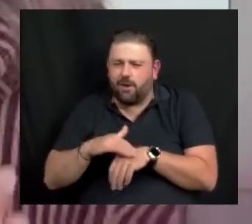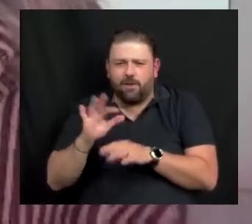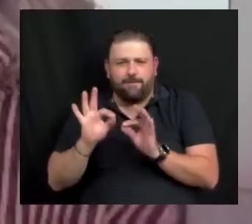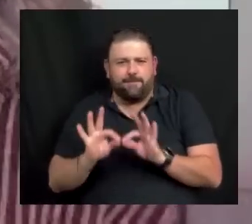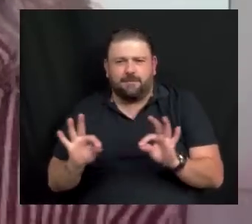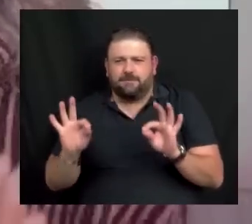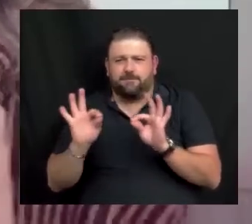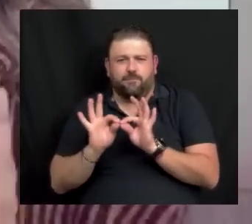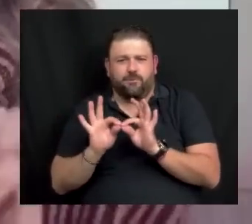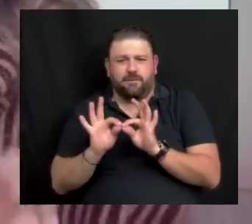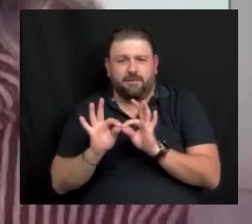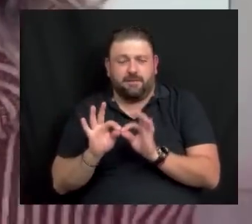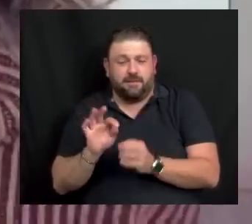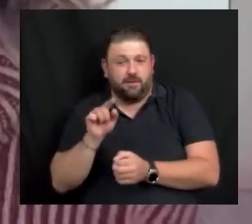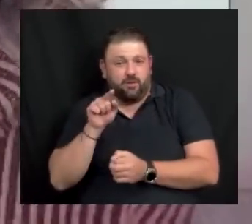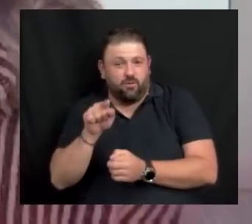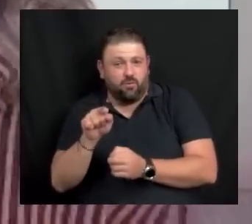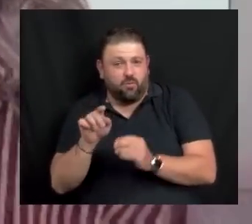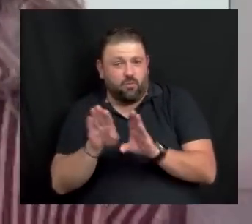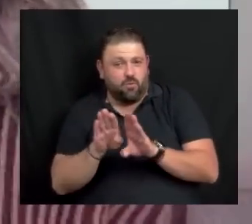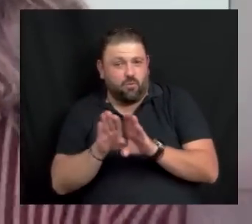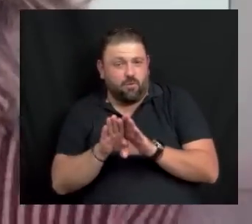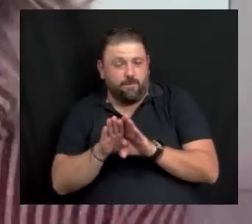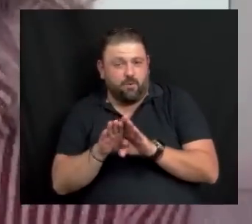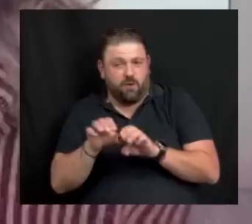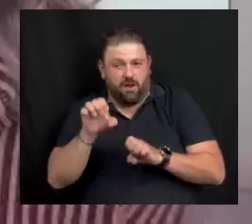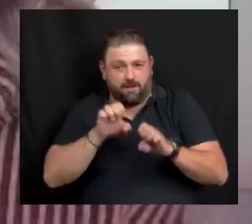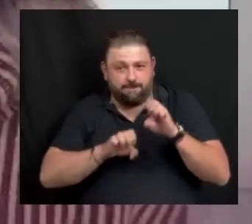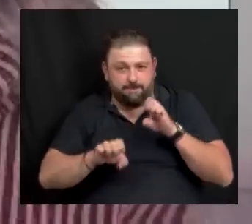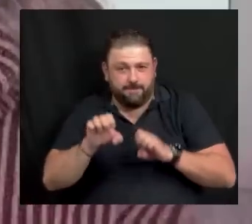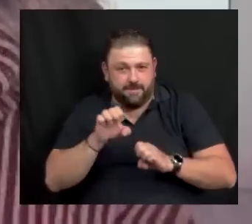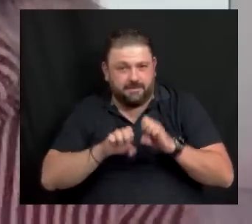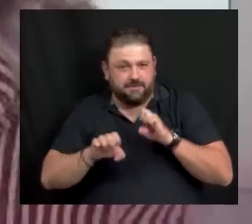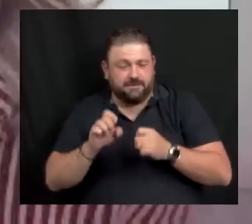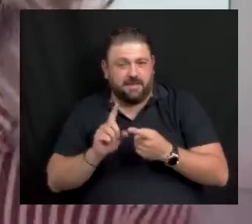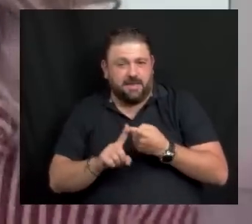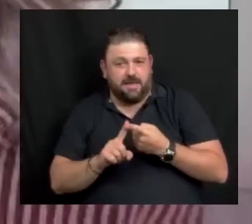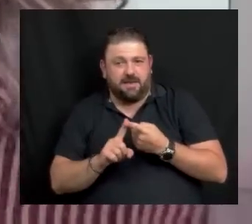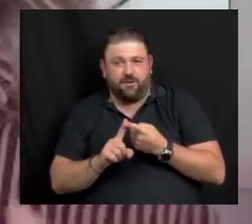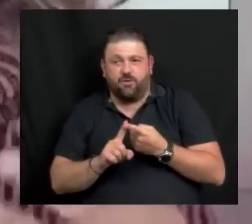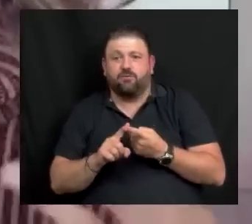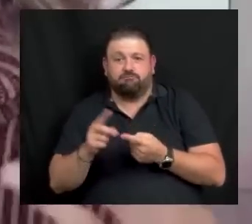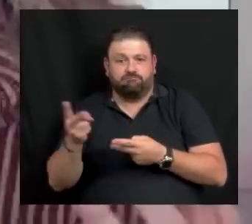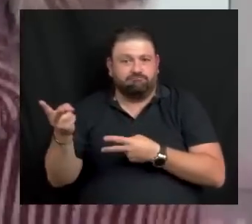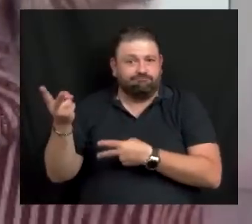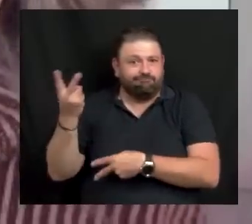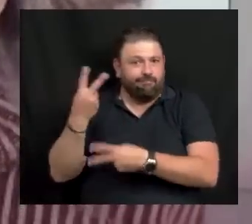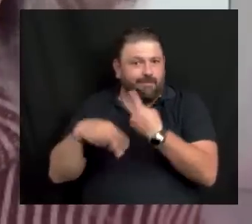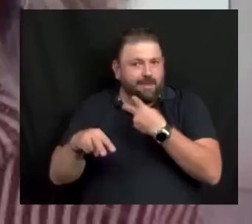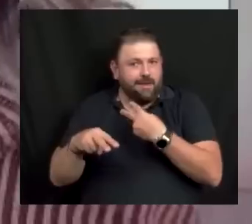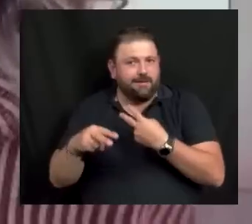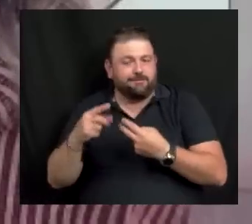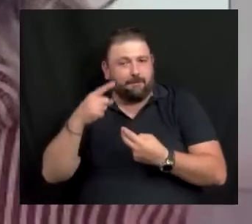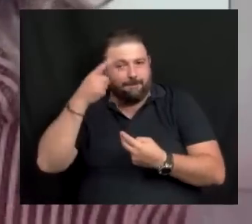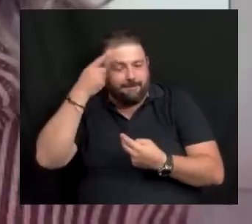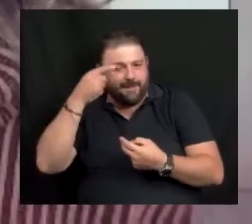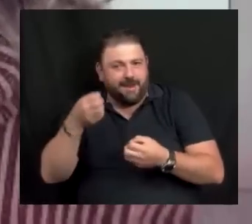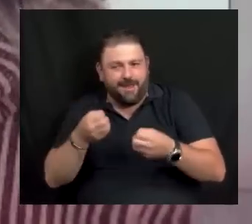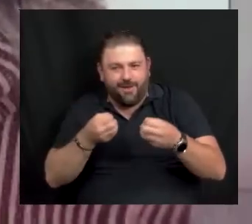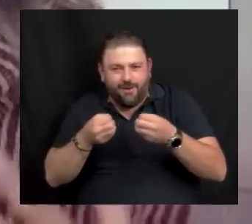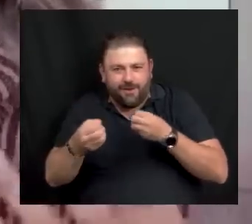importante. Tú como empresario, si vienes a uno de los eventos más importantes que estamos organizando para